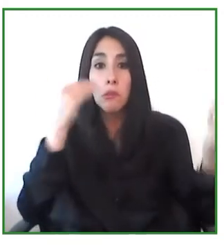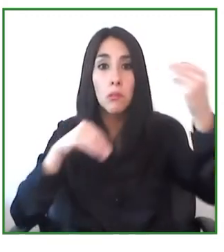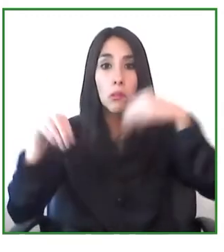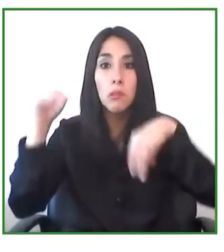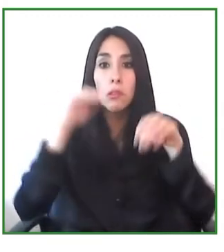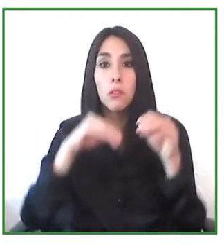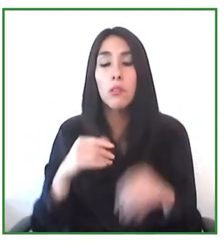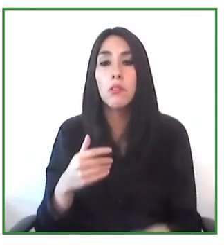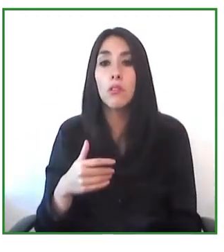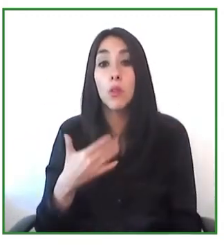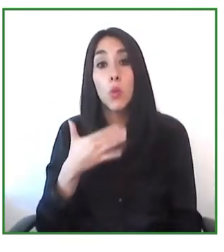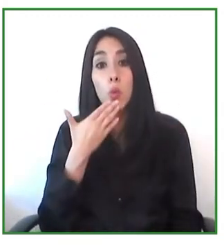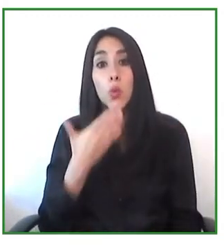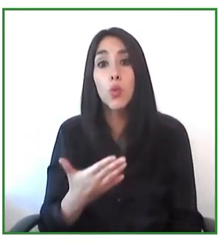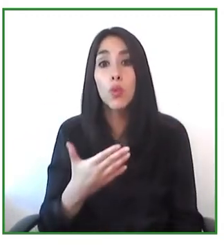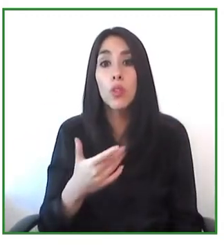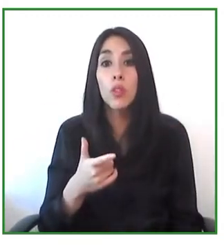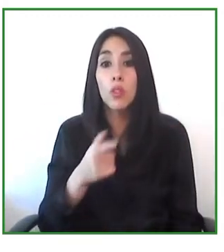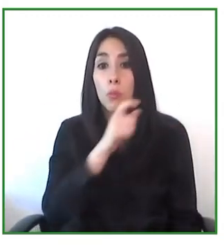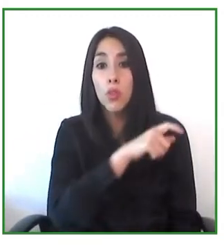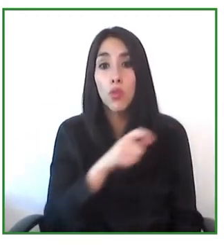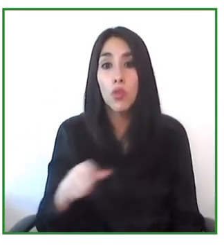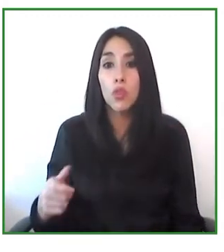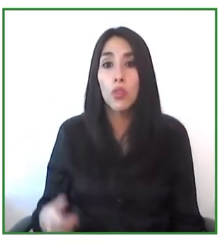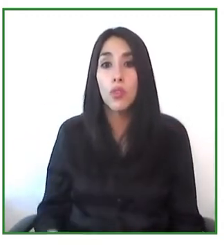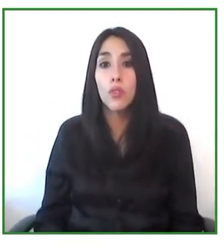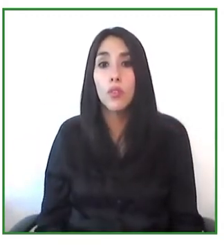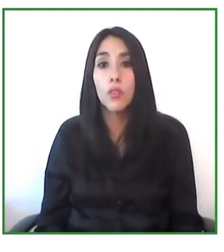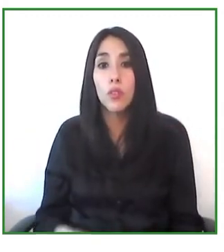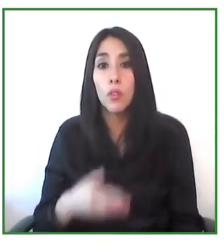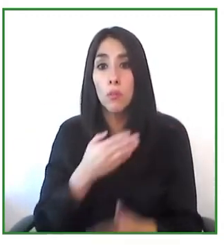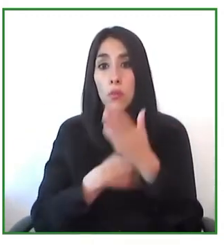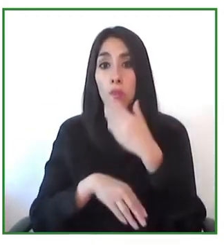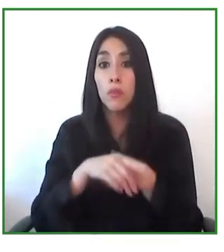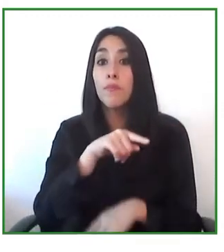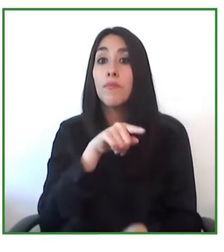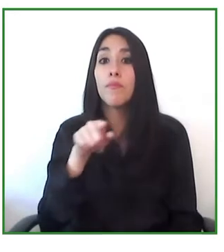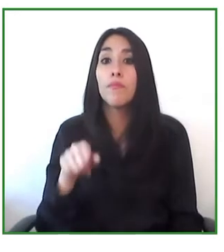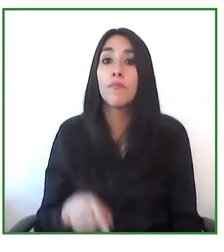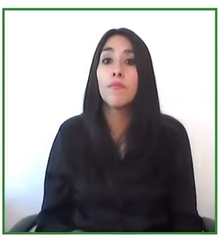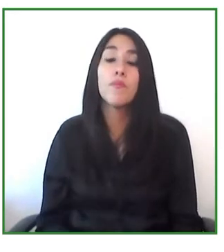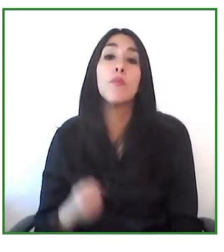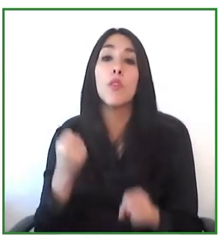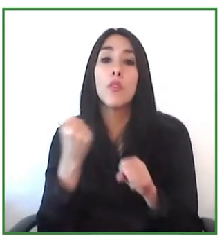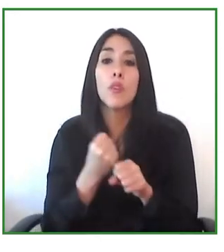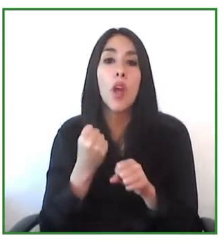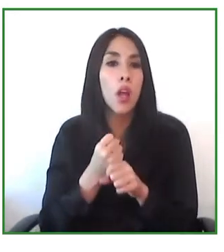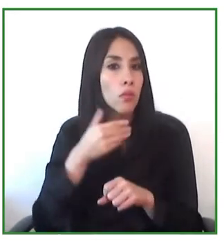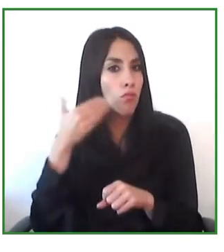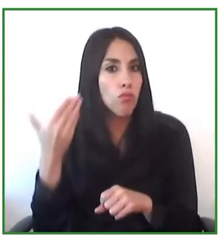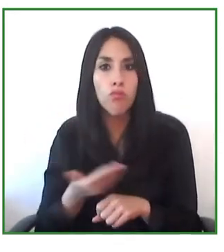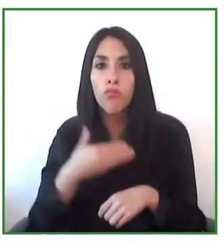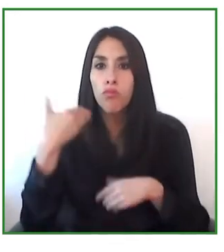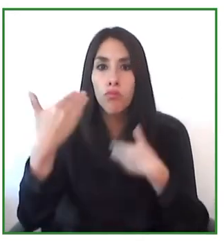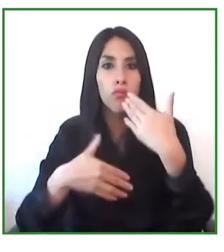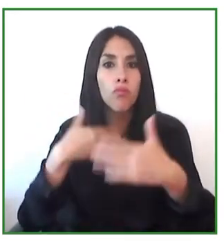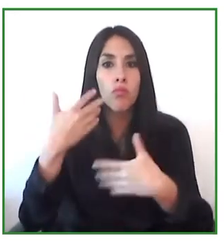digamos, trabajar siempre en la calidad del material, de nuevos ejercicios que, digamos, que puedan representar